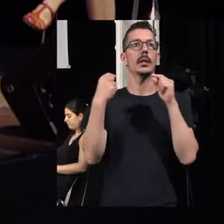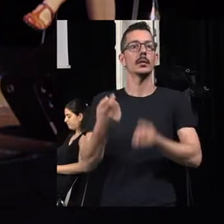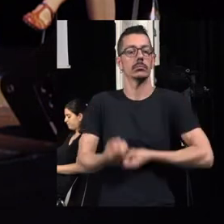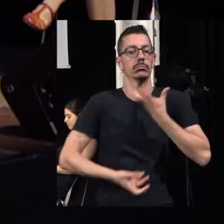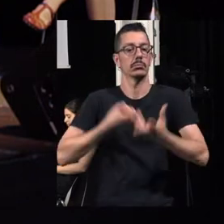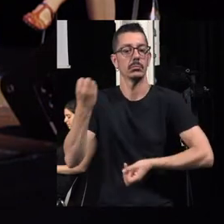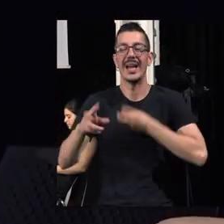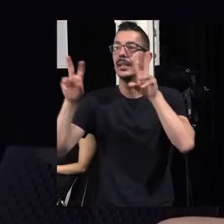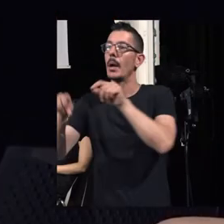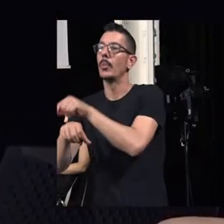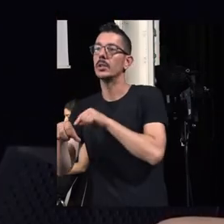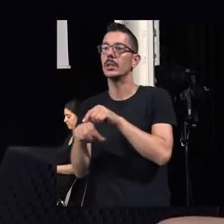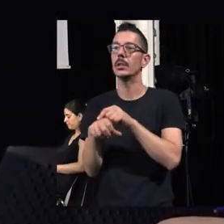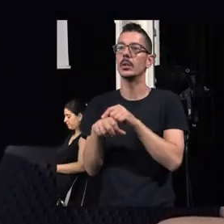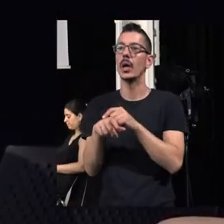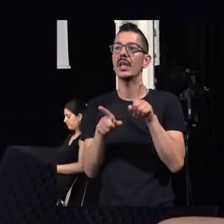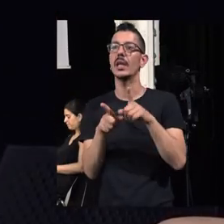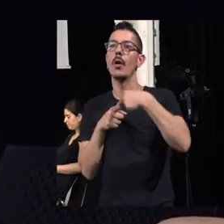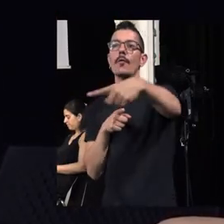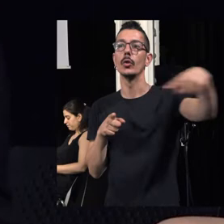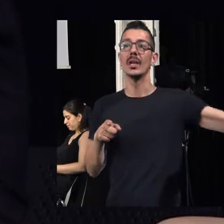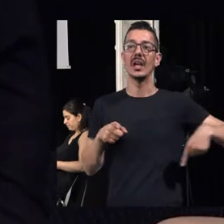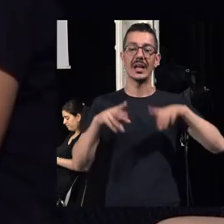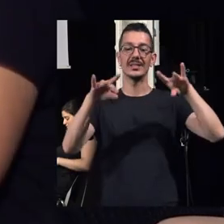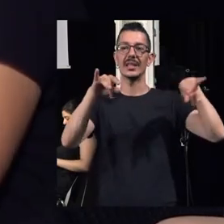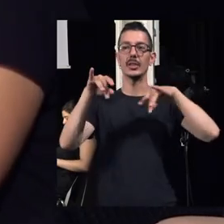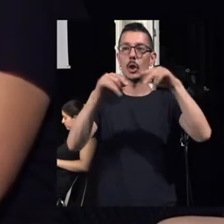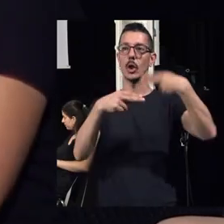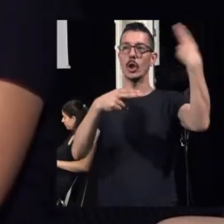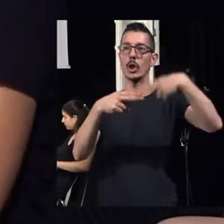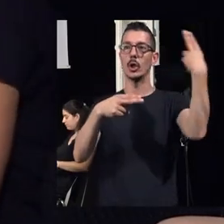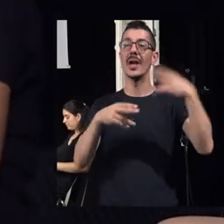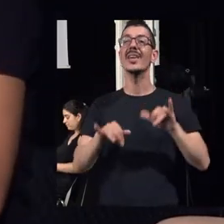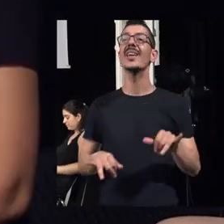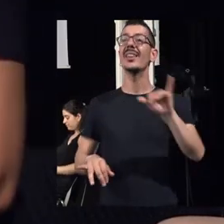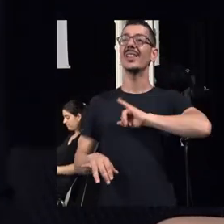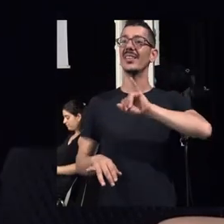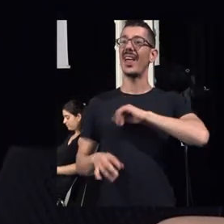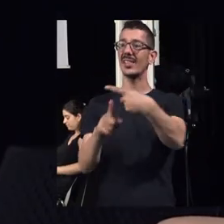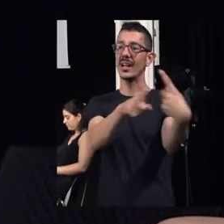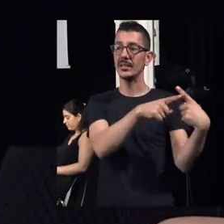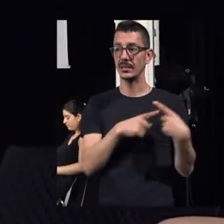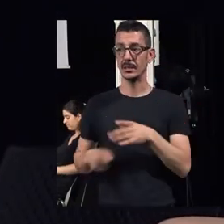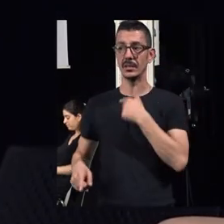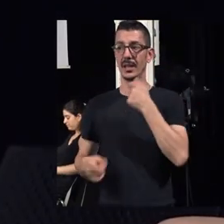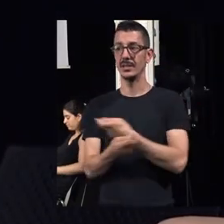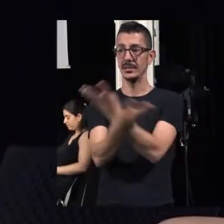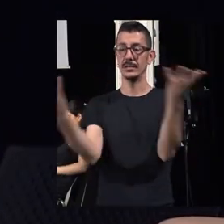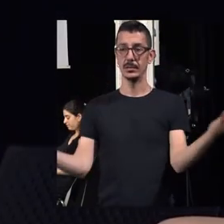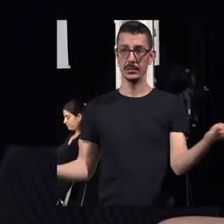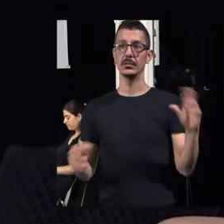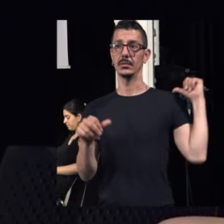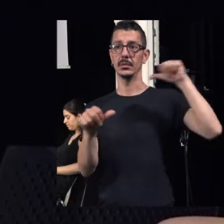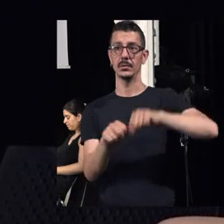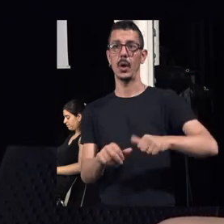y las fronteras, los territorios y las identidades, ¿no? Como se ha dicho también, digamos, bastante durante